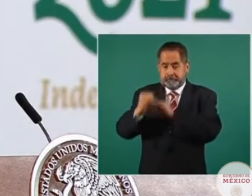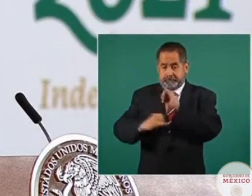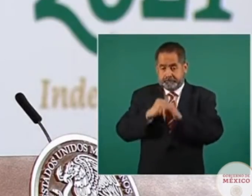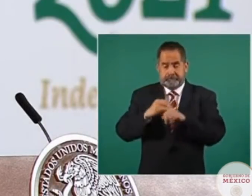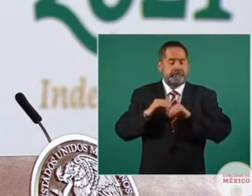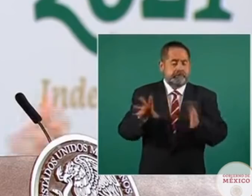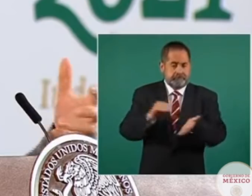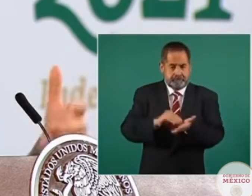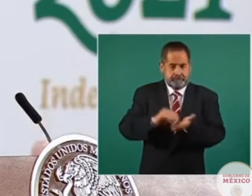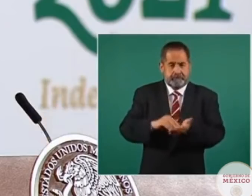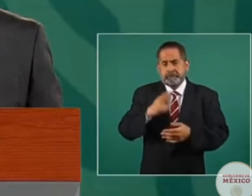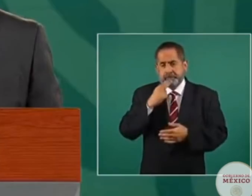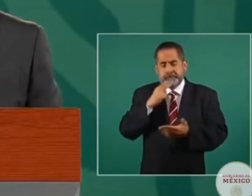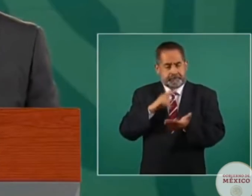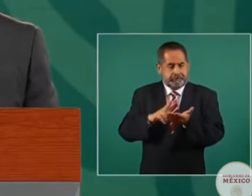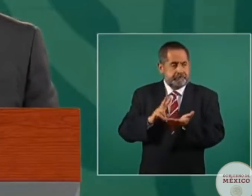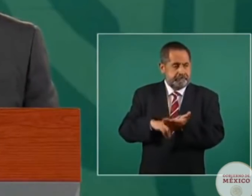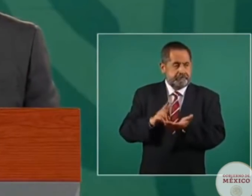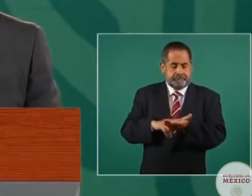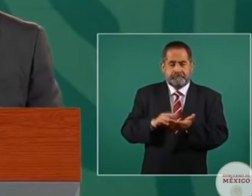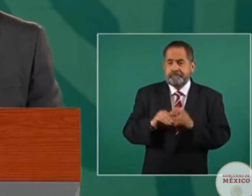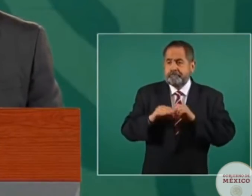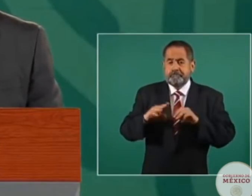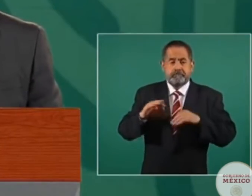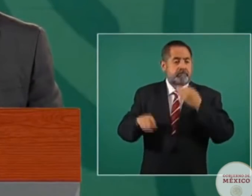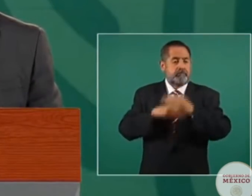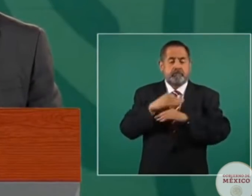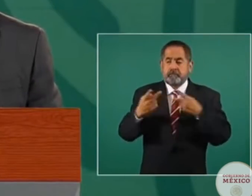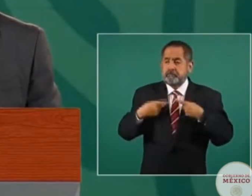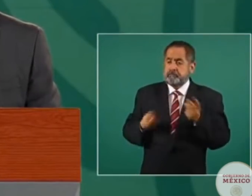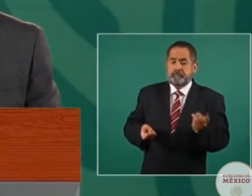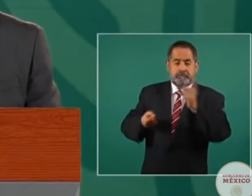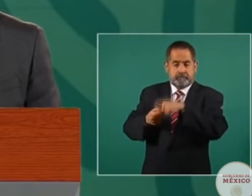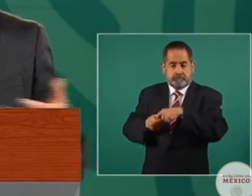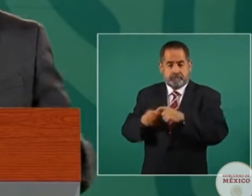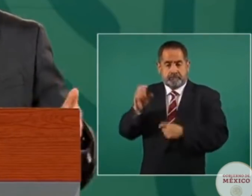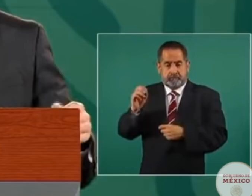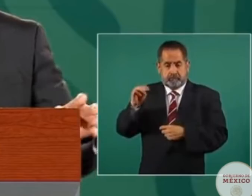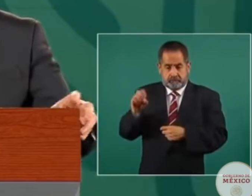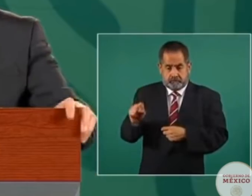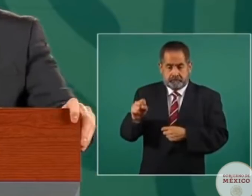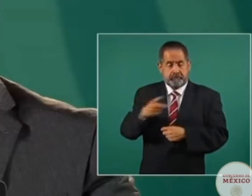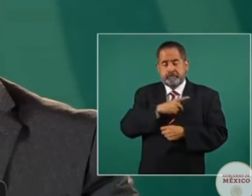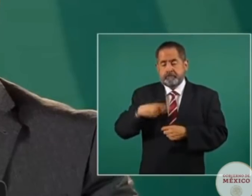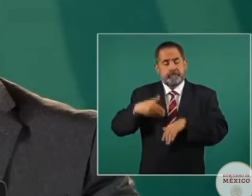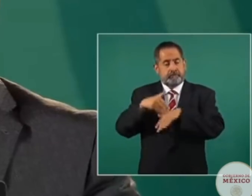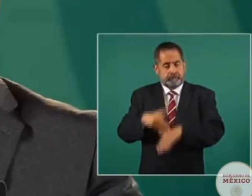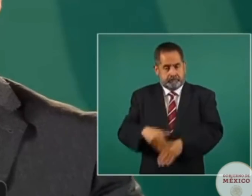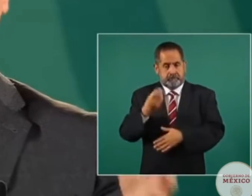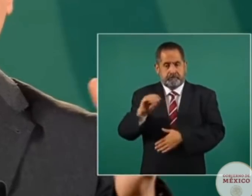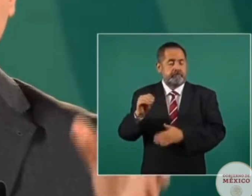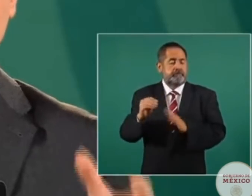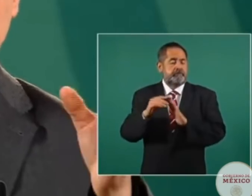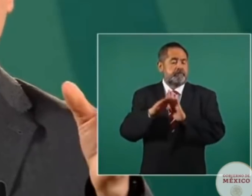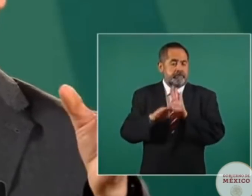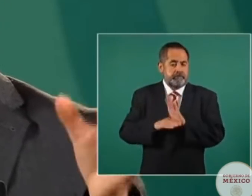sigue vigente y que es vinculante para todos los estados miembros de la Organización Mundial de la Salud, por supuesto, incluido México,